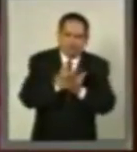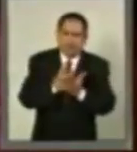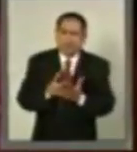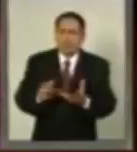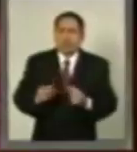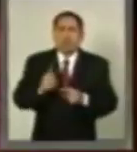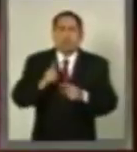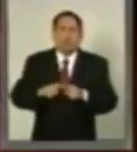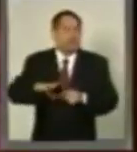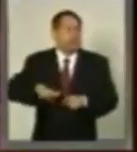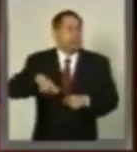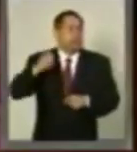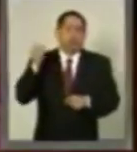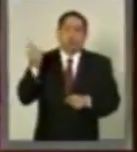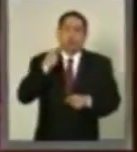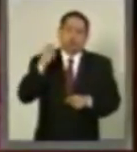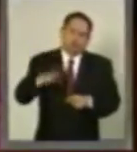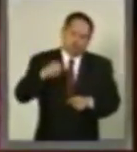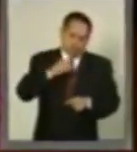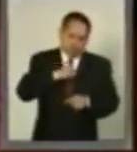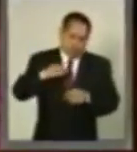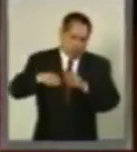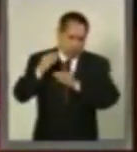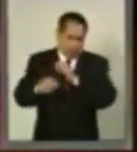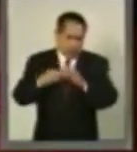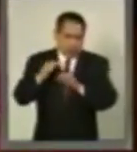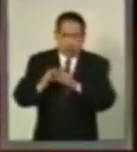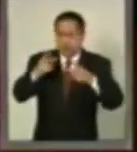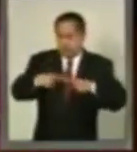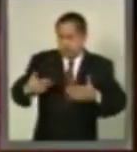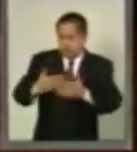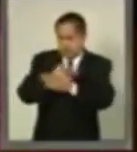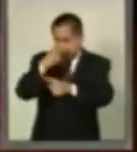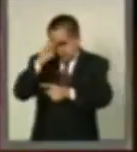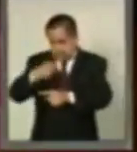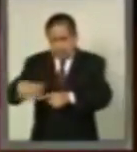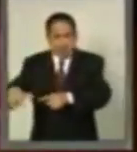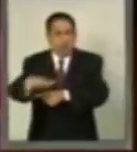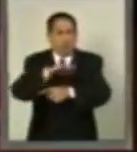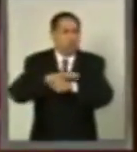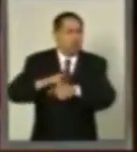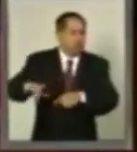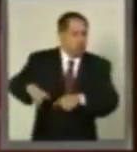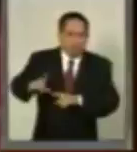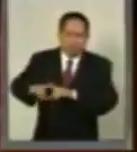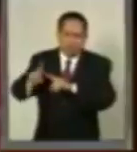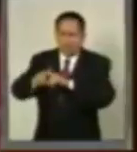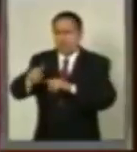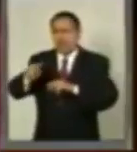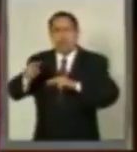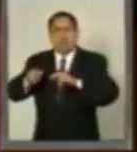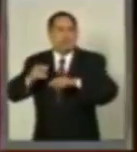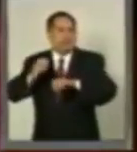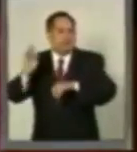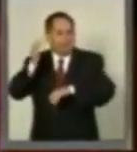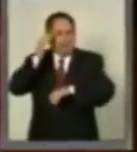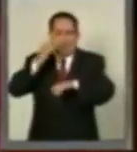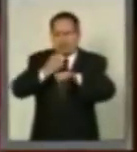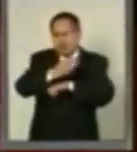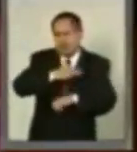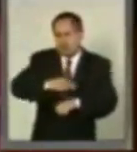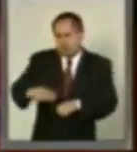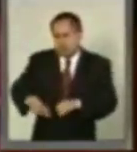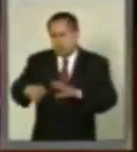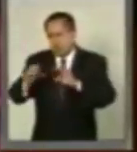del esfuerzo de todos, de la sociedad, de los gobiernos en sus diferentes niveles y también de los